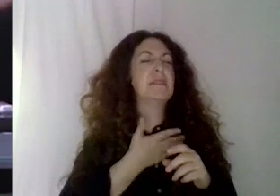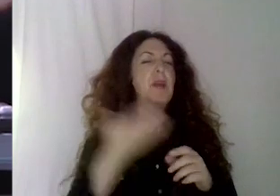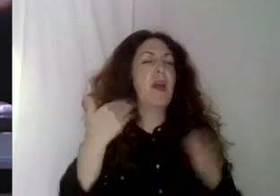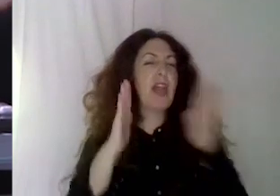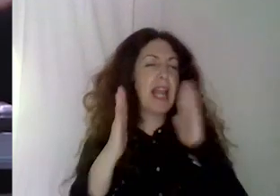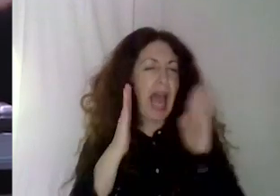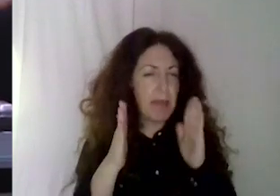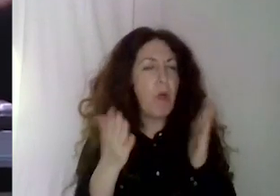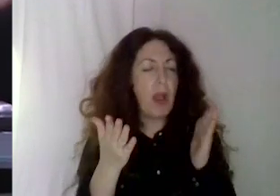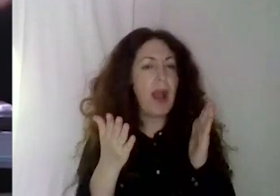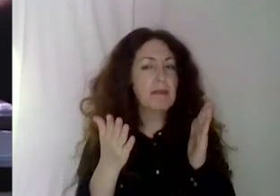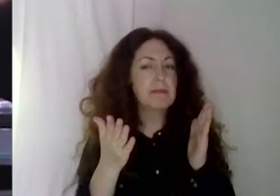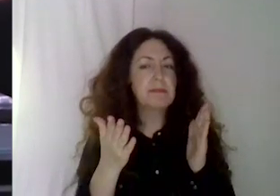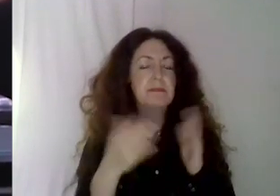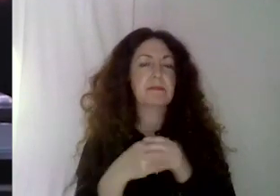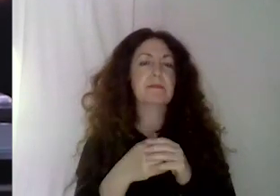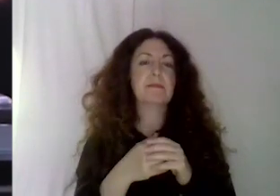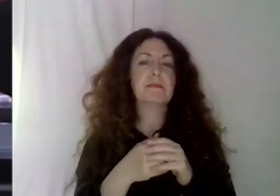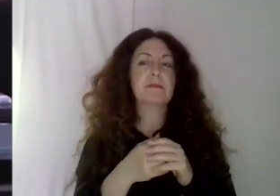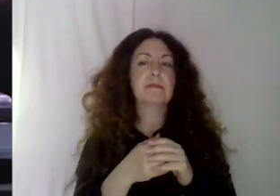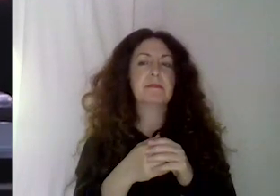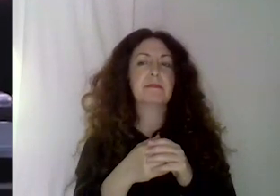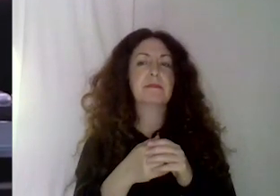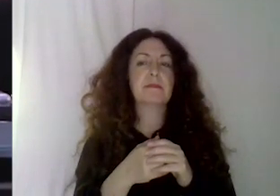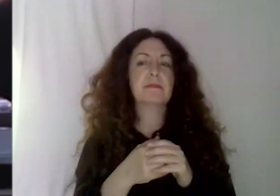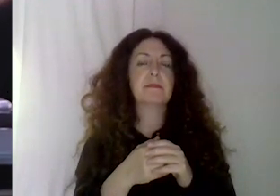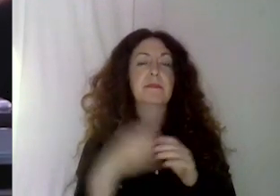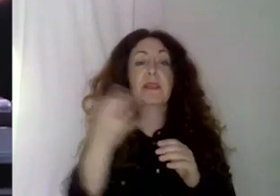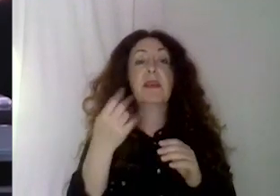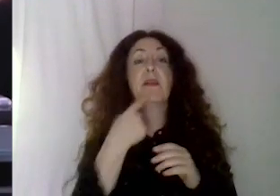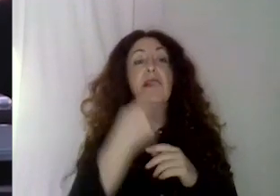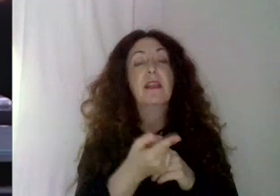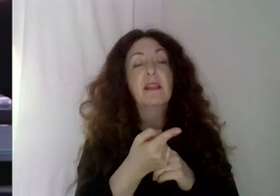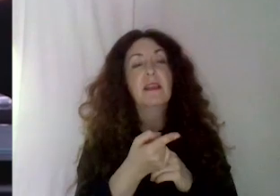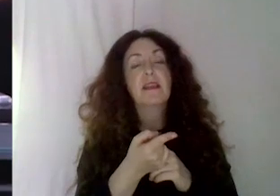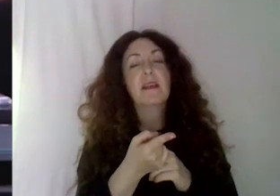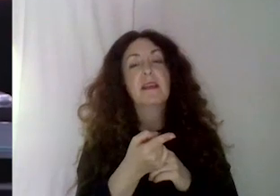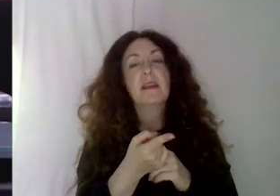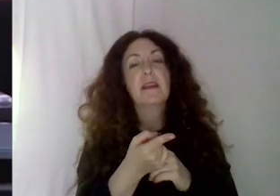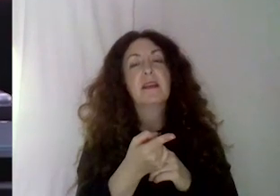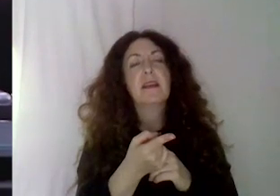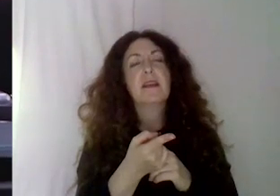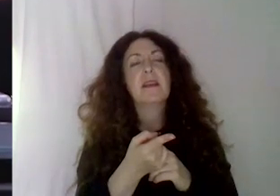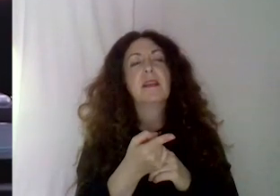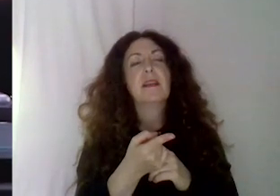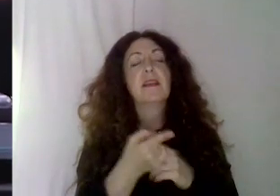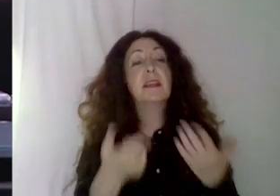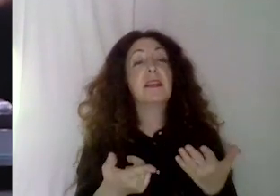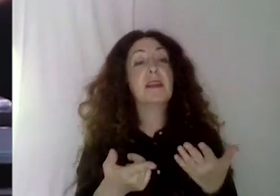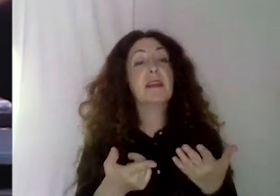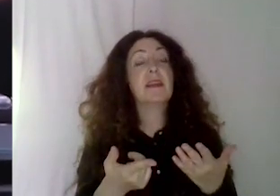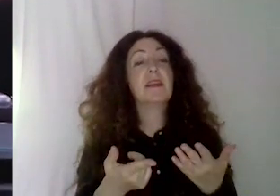a enmarcarlos en un espíritu de una época que naturalmente existió, se tendría que plantear en